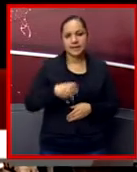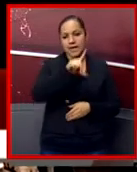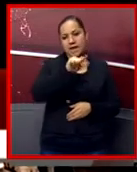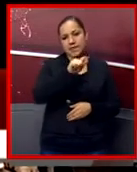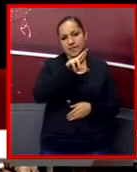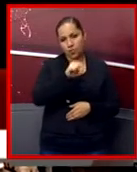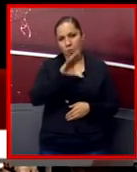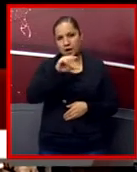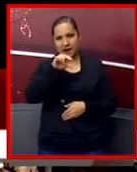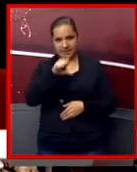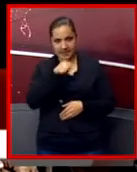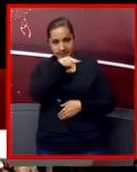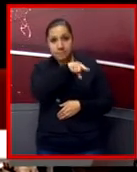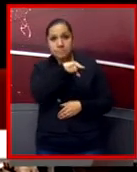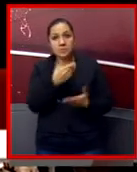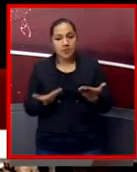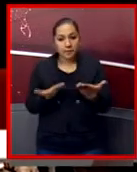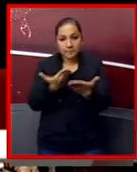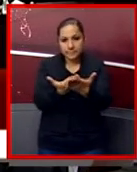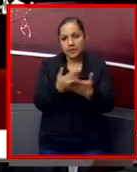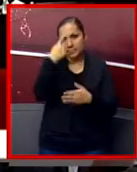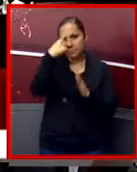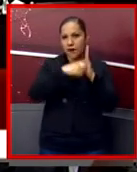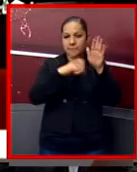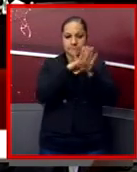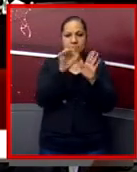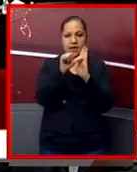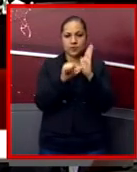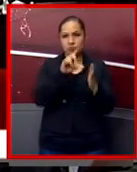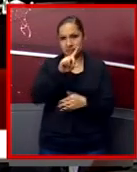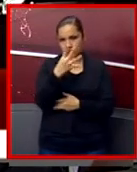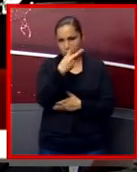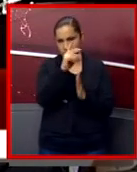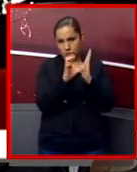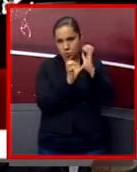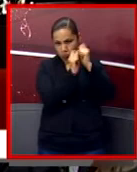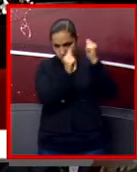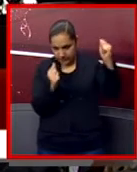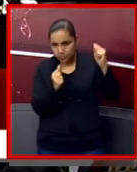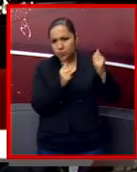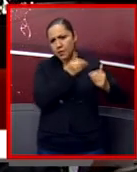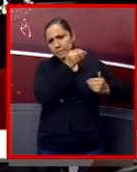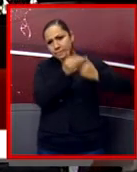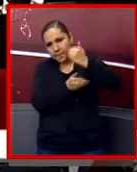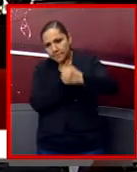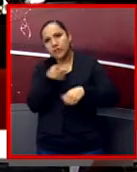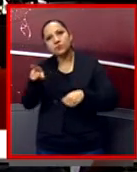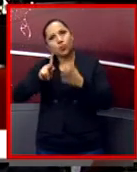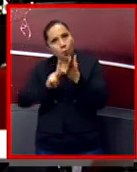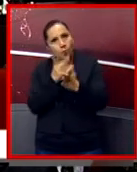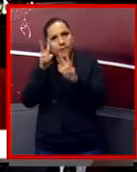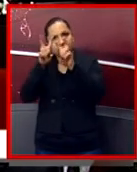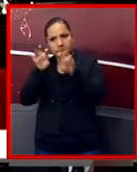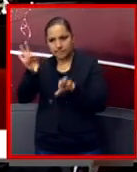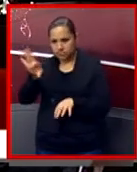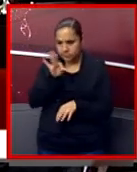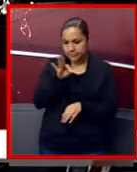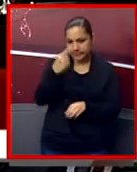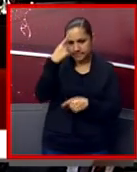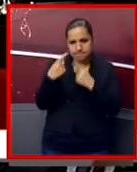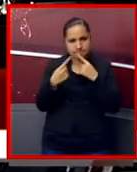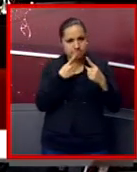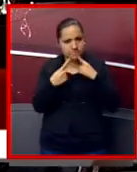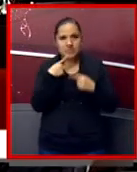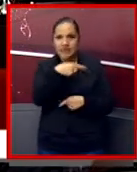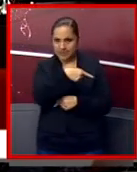Cárdenas, en donde se proponía reformar el artículo 34 de la Constitución Política, esto a fin de que se reconociera el derecho de las mujeres